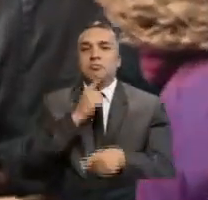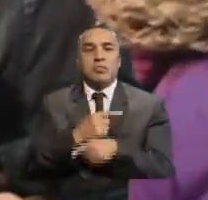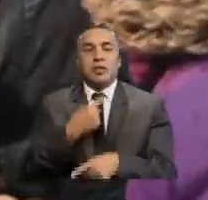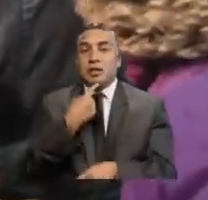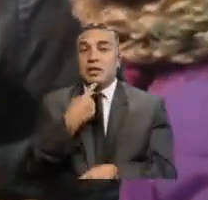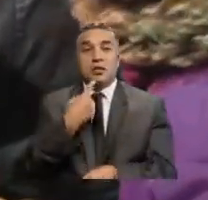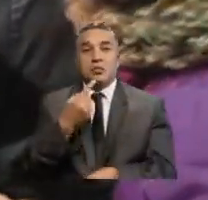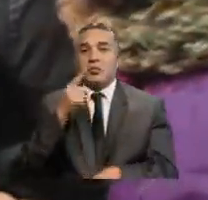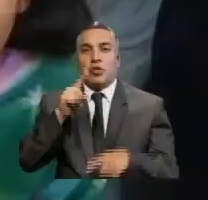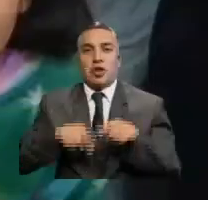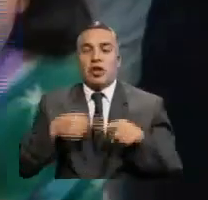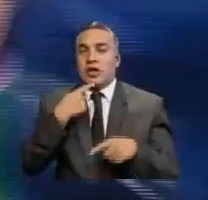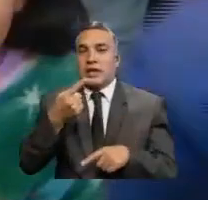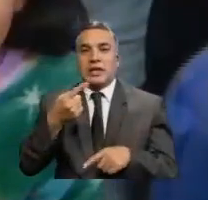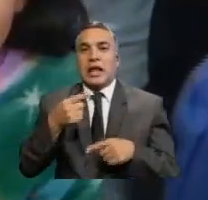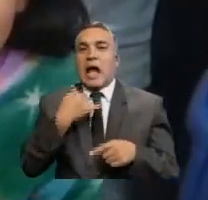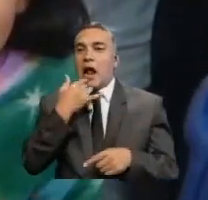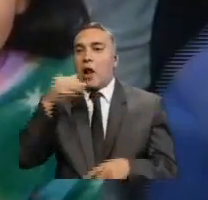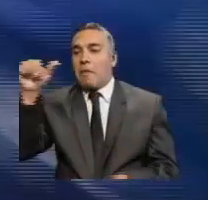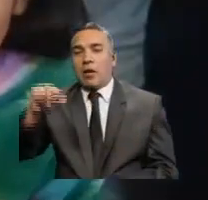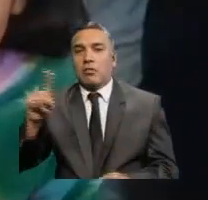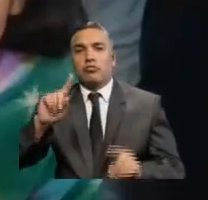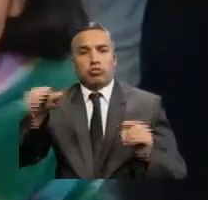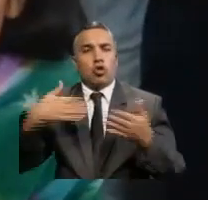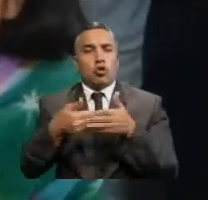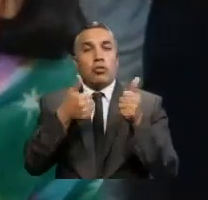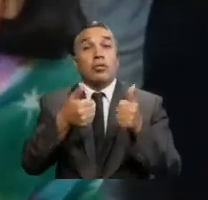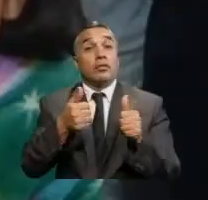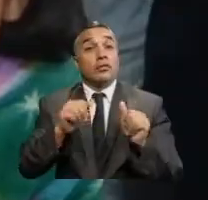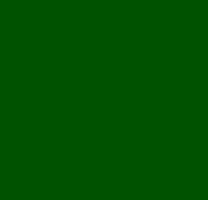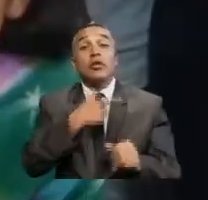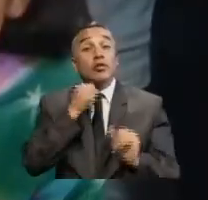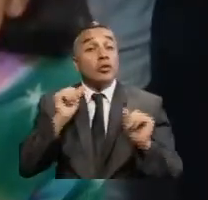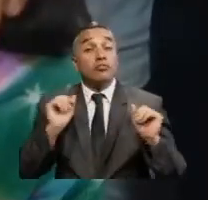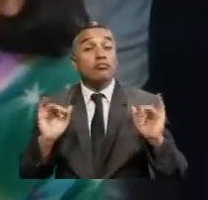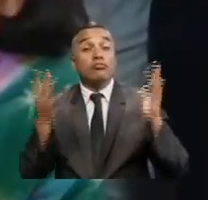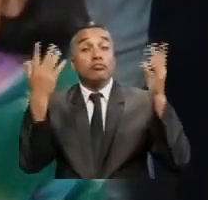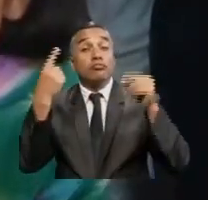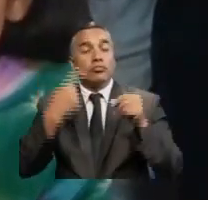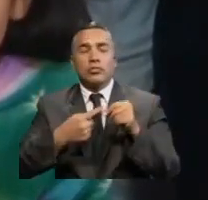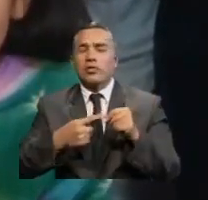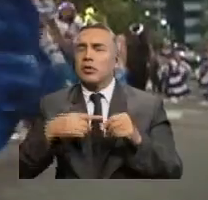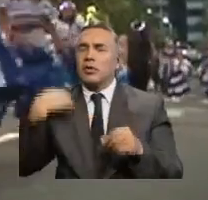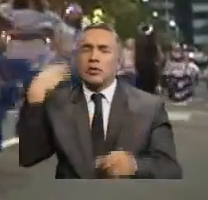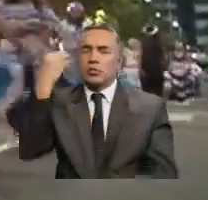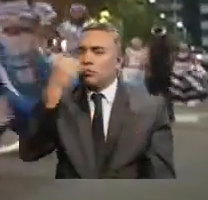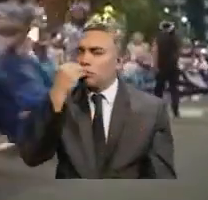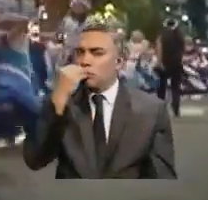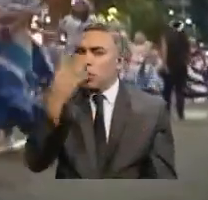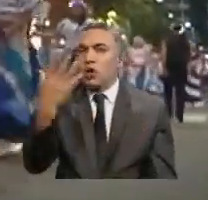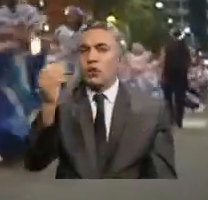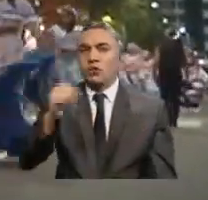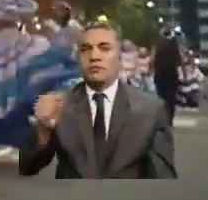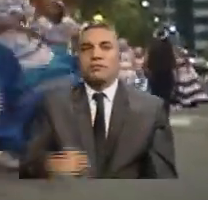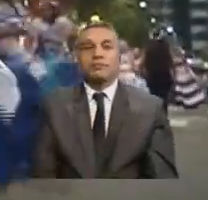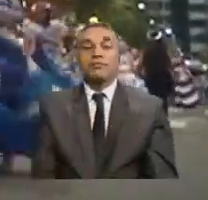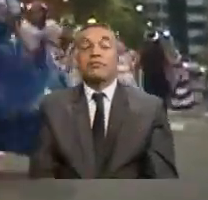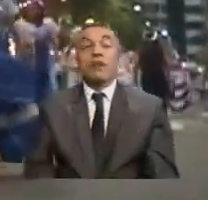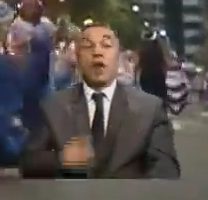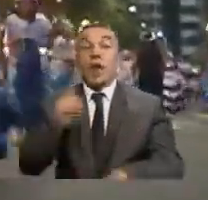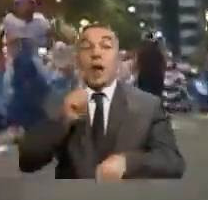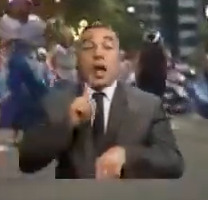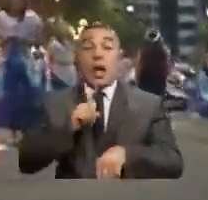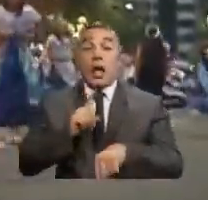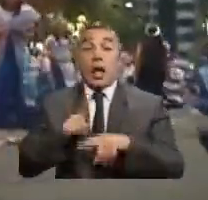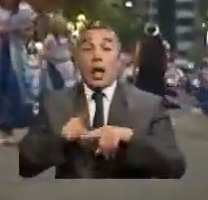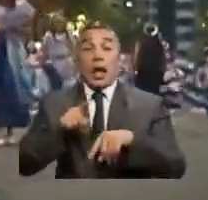este, pero todo me ha gustado. Una linda forma de celebrar a Quito. Hermoso, hermoso. El desfile se extendió hasta largas horas